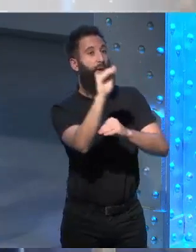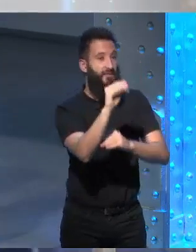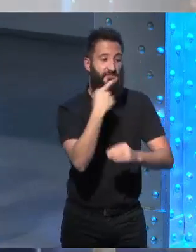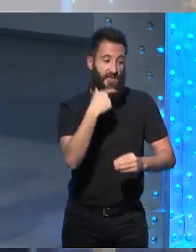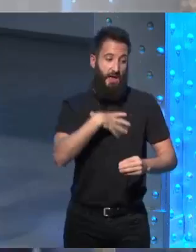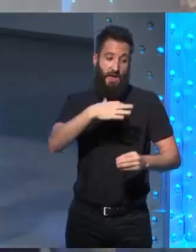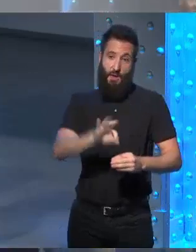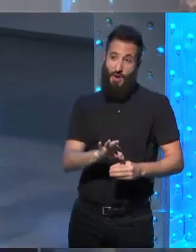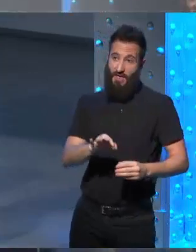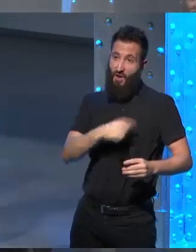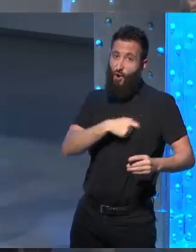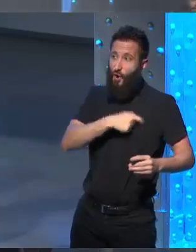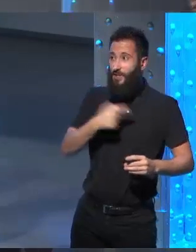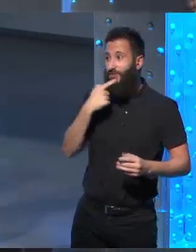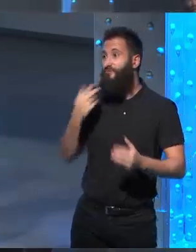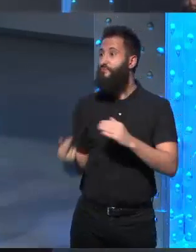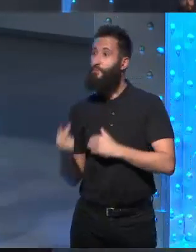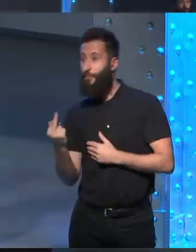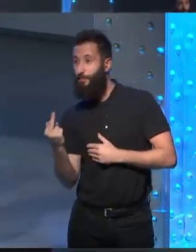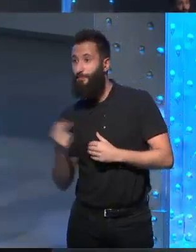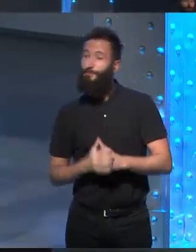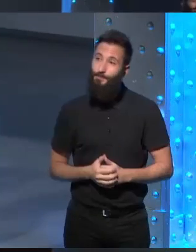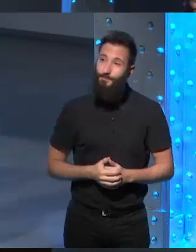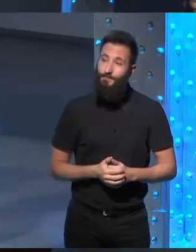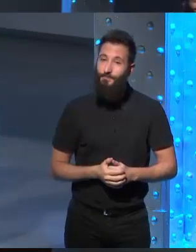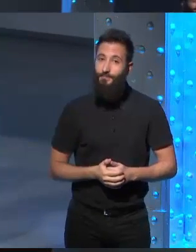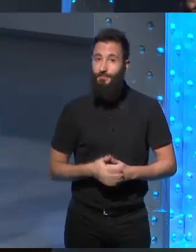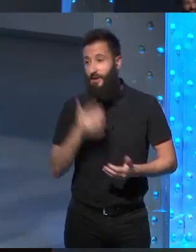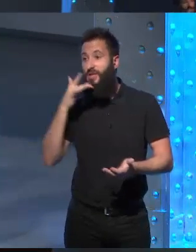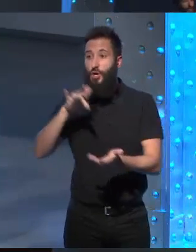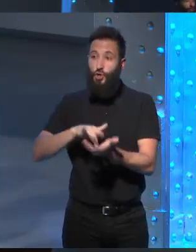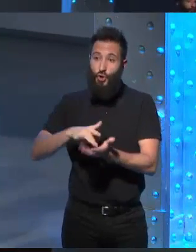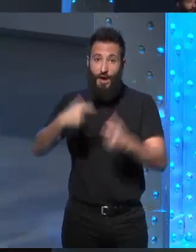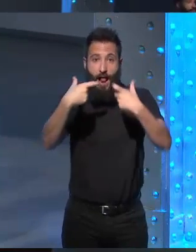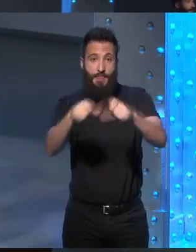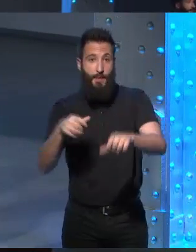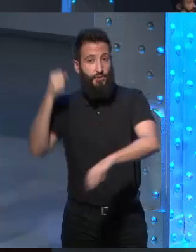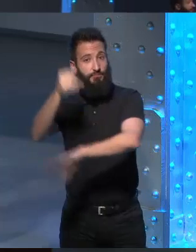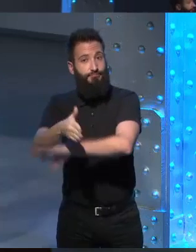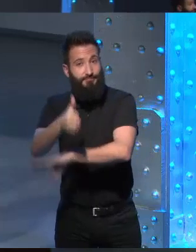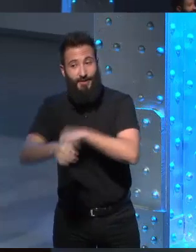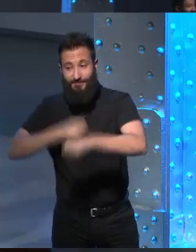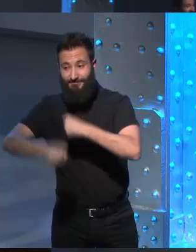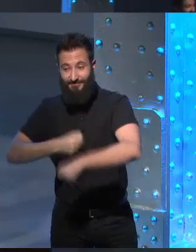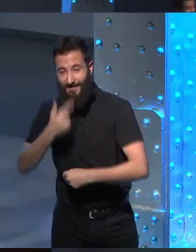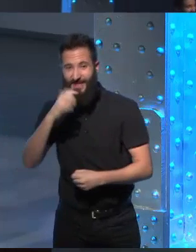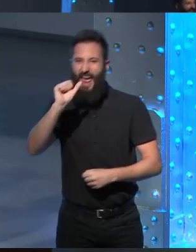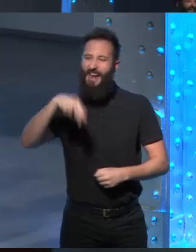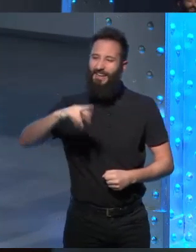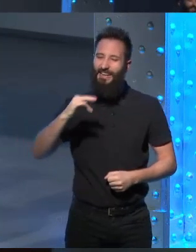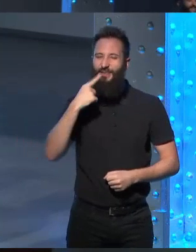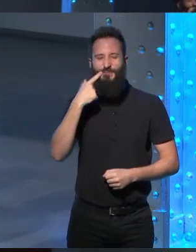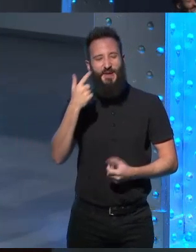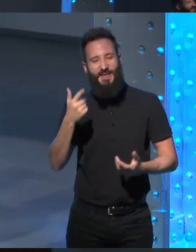la misma comisión que lleva el que te follen. Y entonces ella irá corriendo al despacho del director. Enrique Flores, fíjate que te lo estábamos poniendo muy fácil,